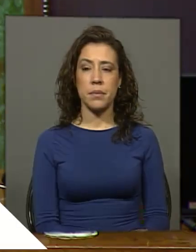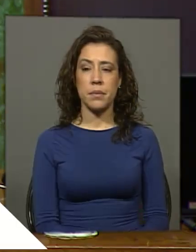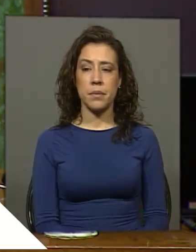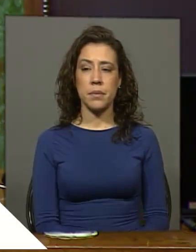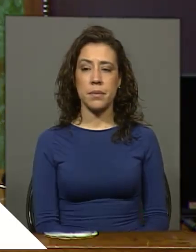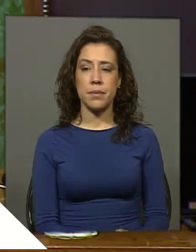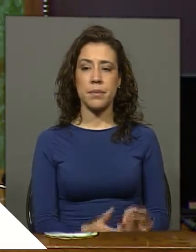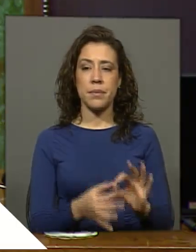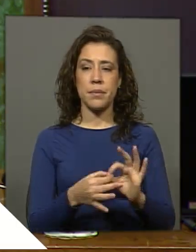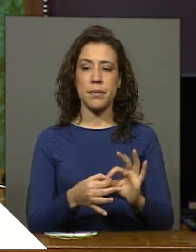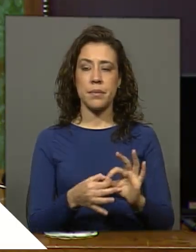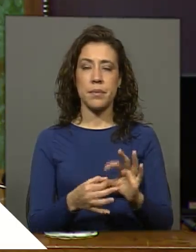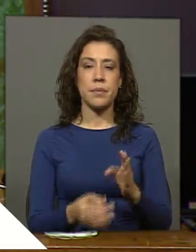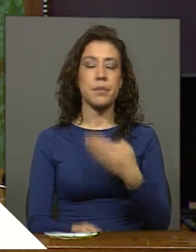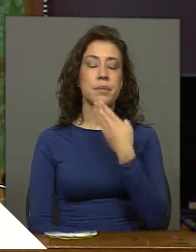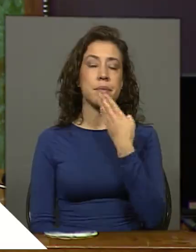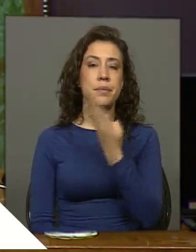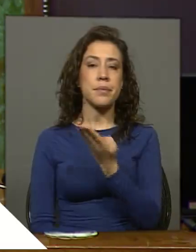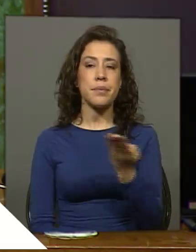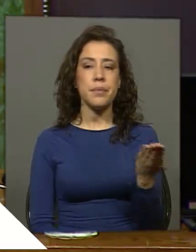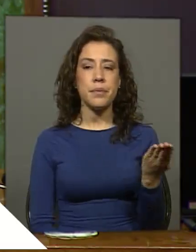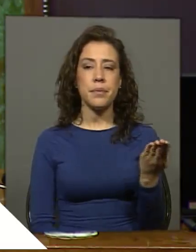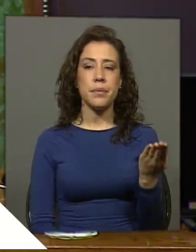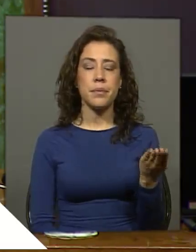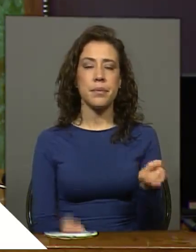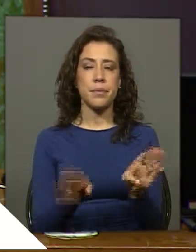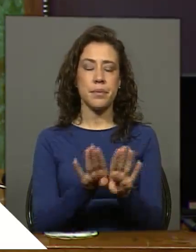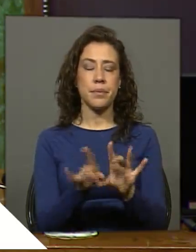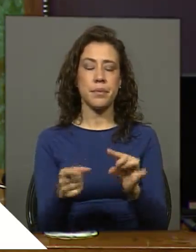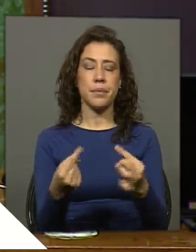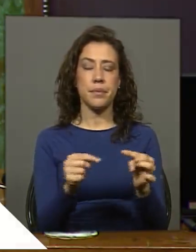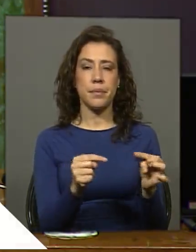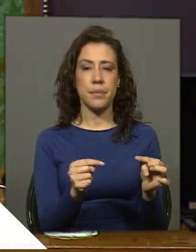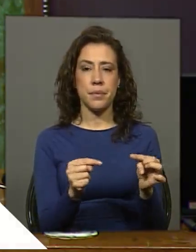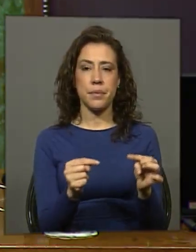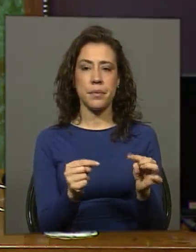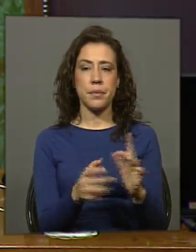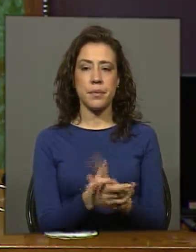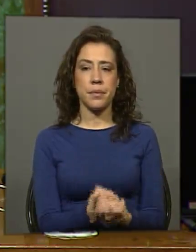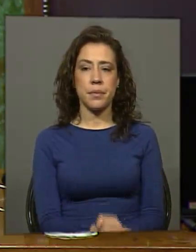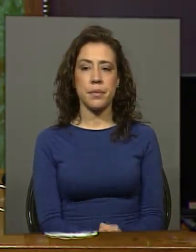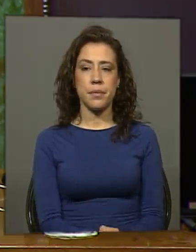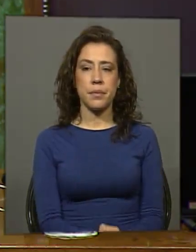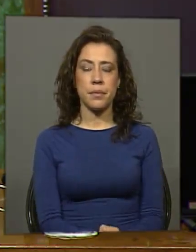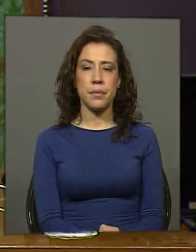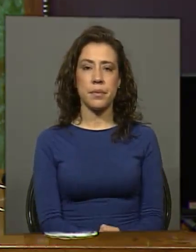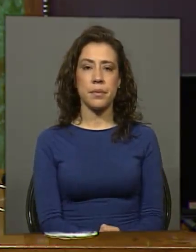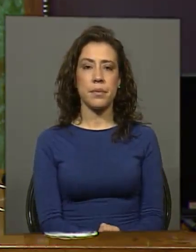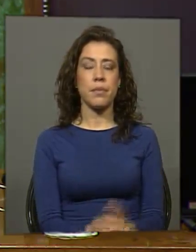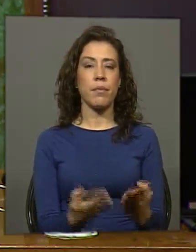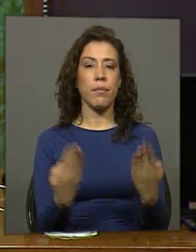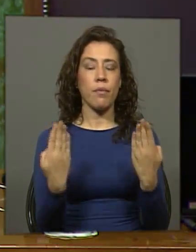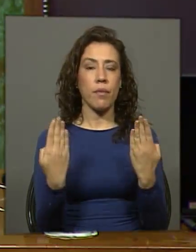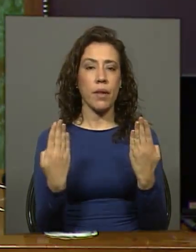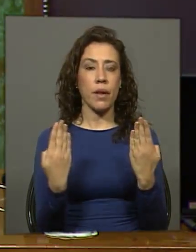gracias diputado ofrezco la palabra cerrado el debate quiero saludar muy especialmente